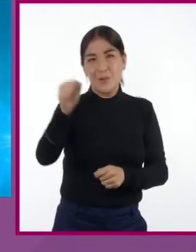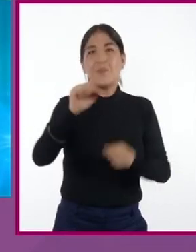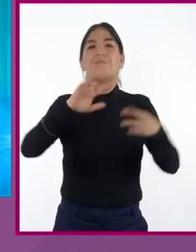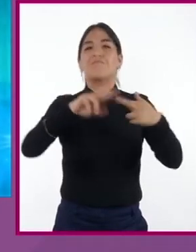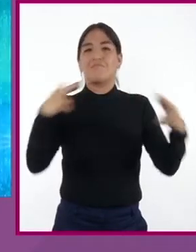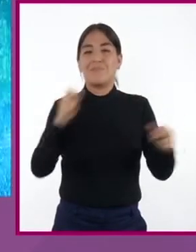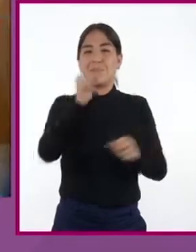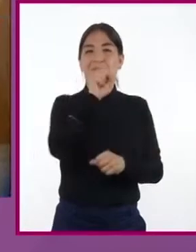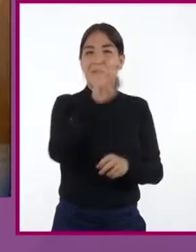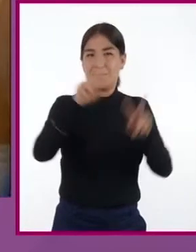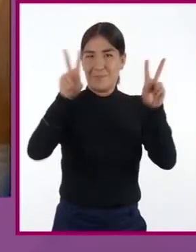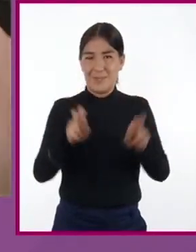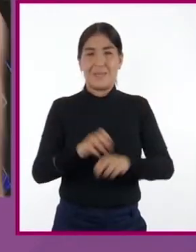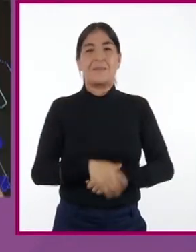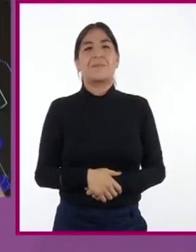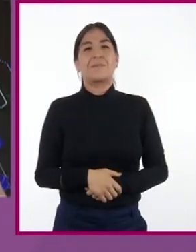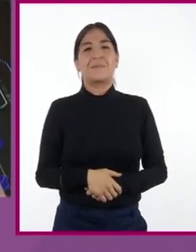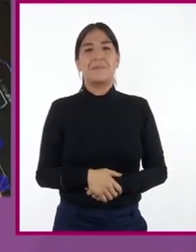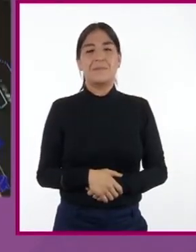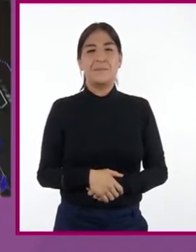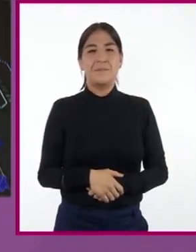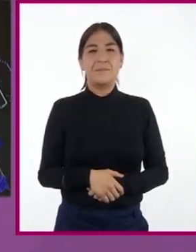relaciones del tema.